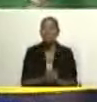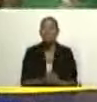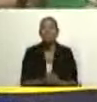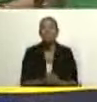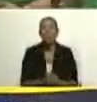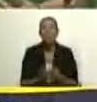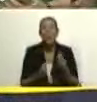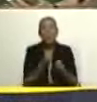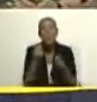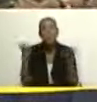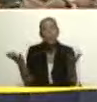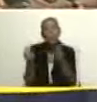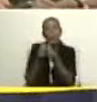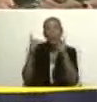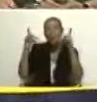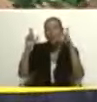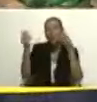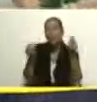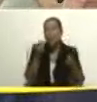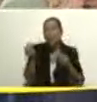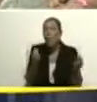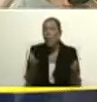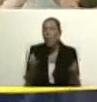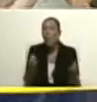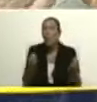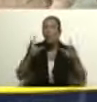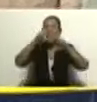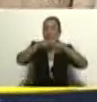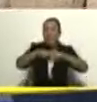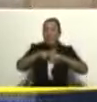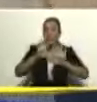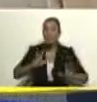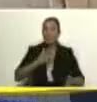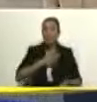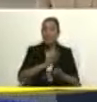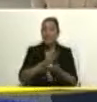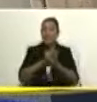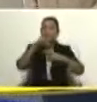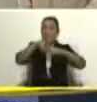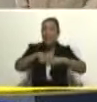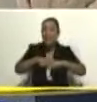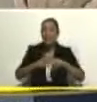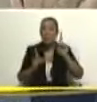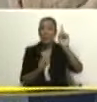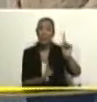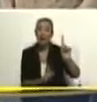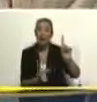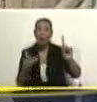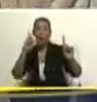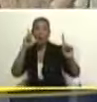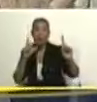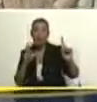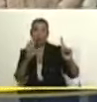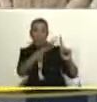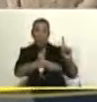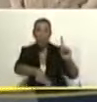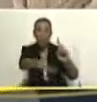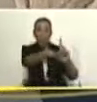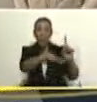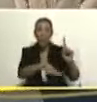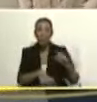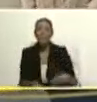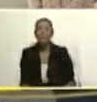¿cómo hacemos para tomar una foto con ellos? Entonces ustedes se quedan sentados. Entonces yo me paro en un sitio. ¿Verdad?